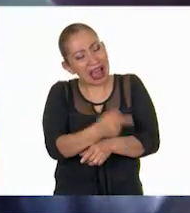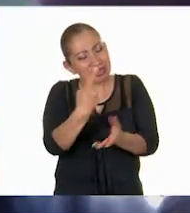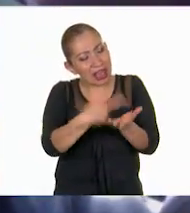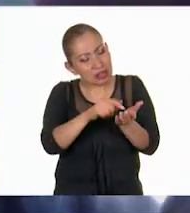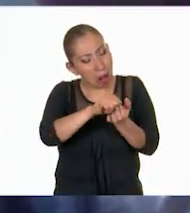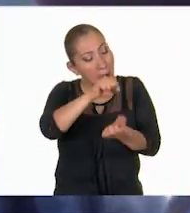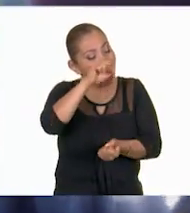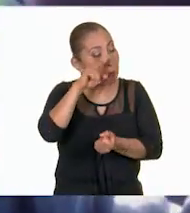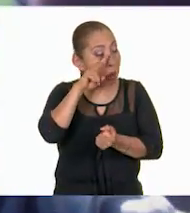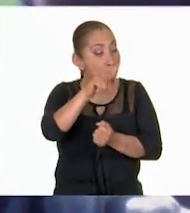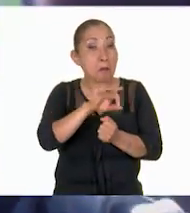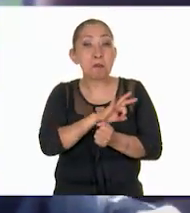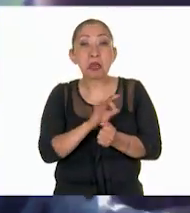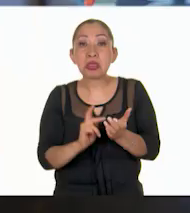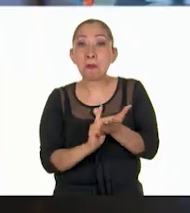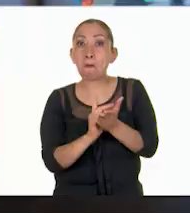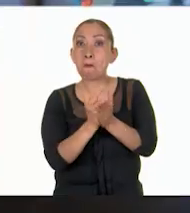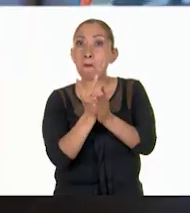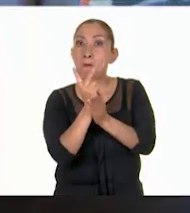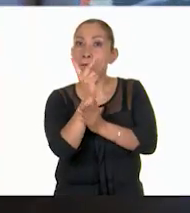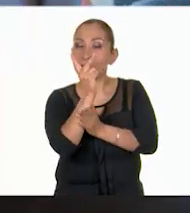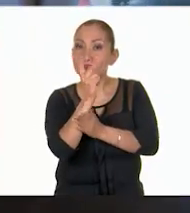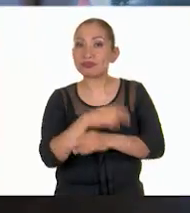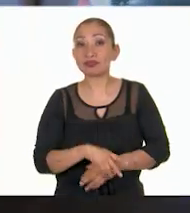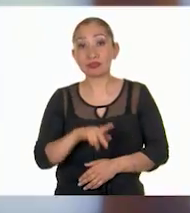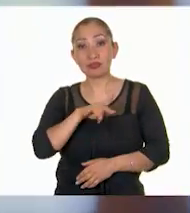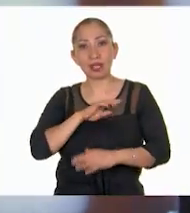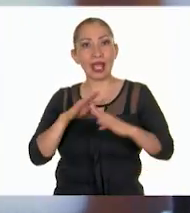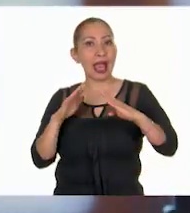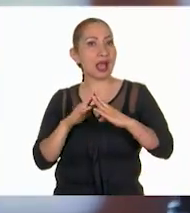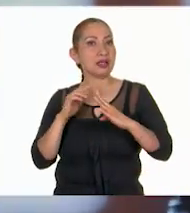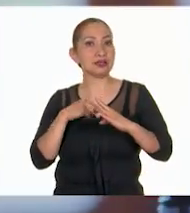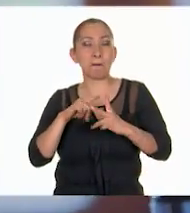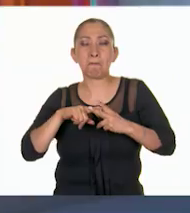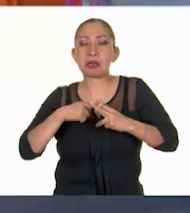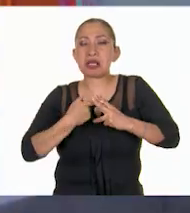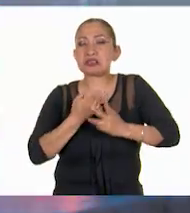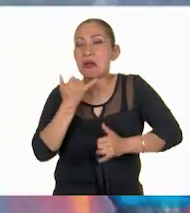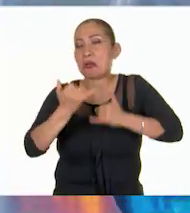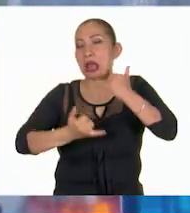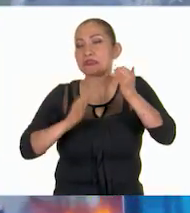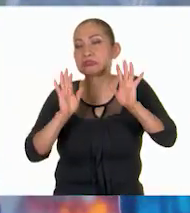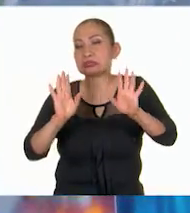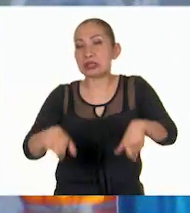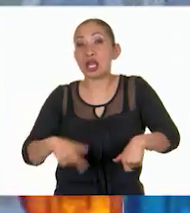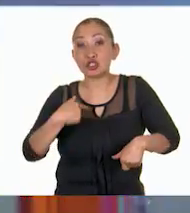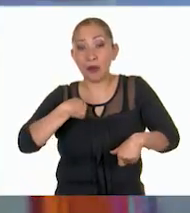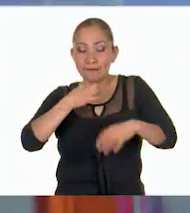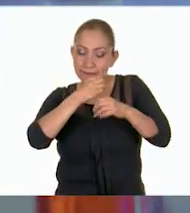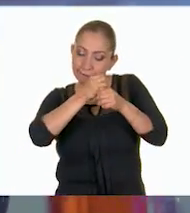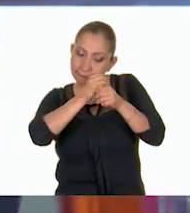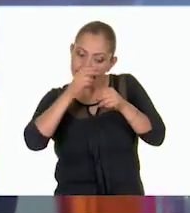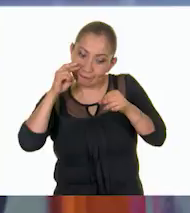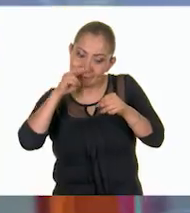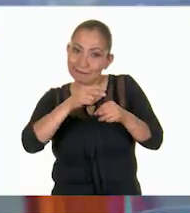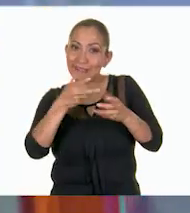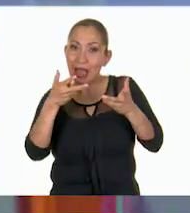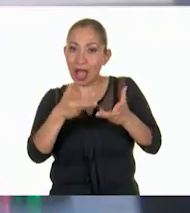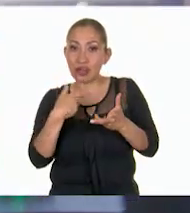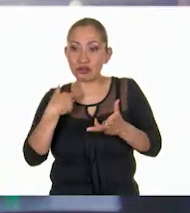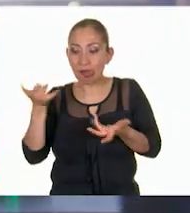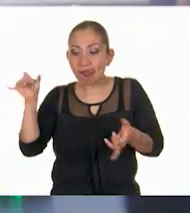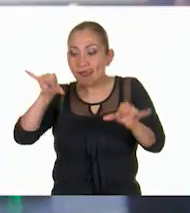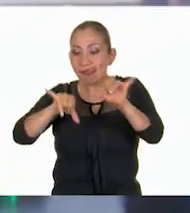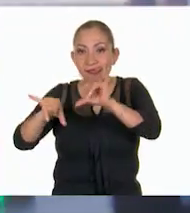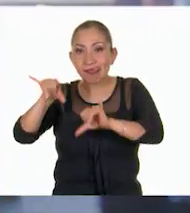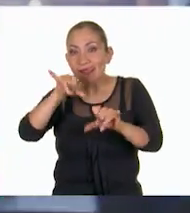pasar en él para que pudiera crecer. En mi casa todo empezó con un juego, con mi pequeño microscopio. A veces